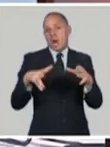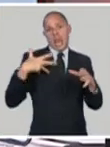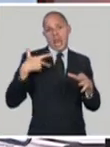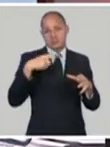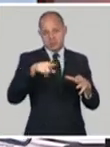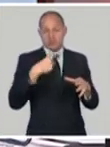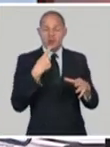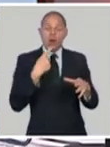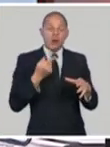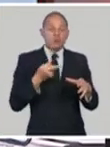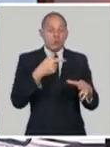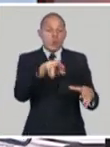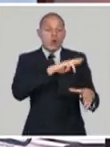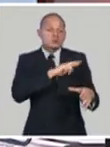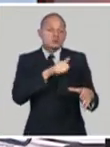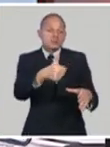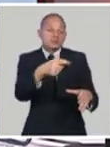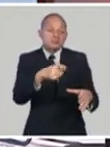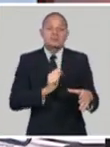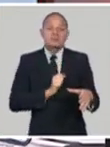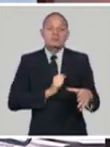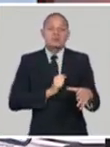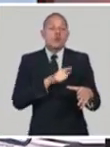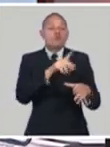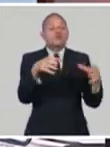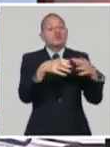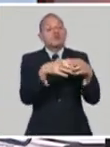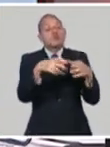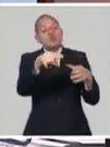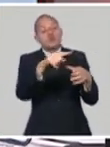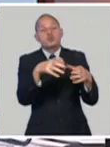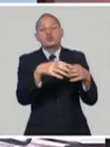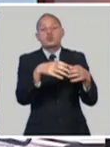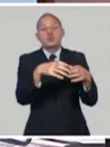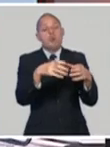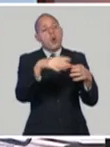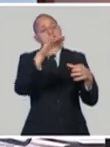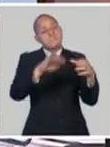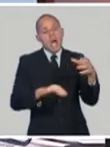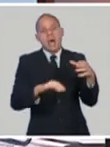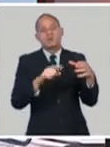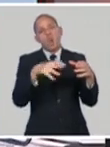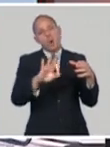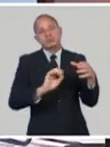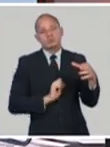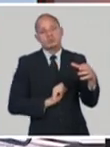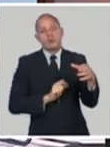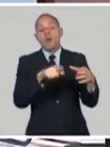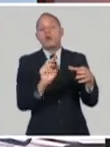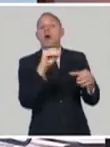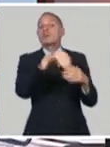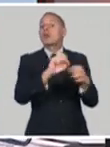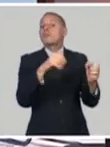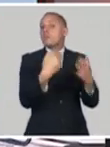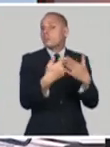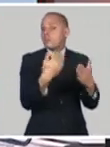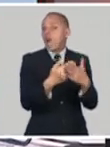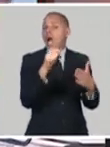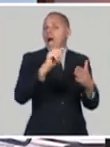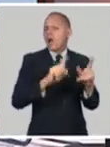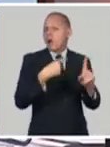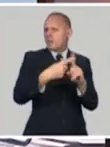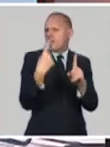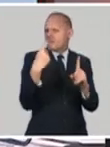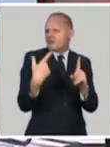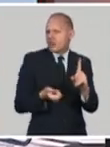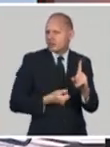bajo, pero tú estás en el sistema empresarial, todavía en el sistema empresarial te quedan dos cosas adicionales,